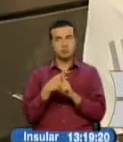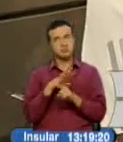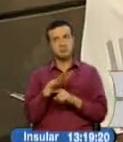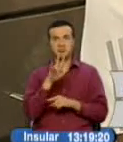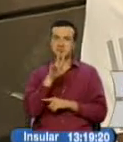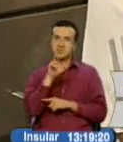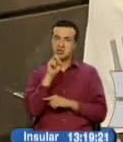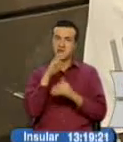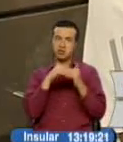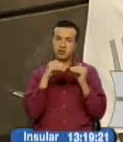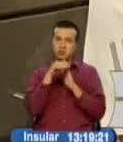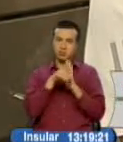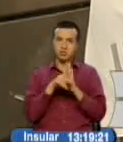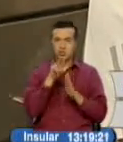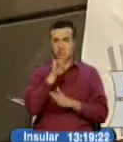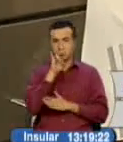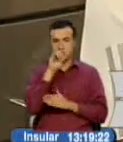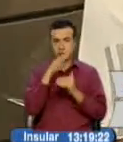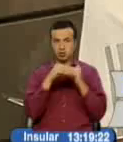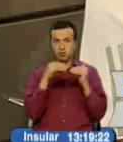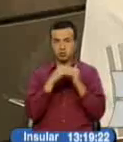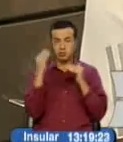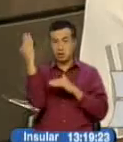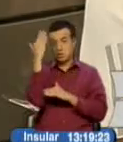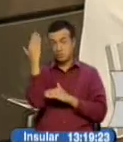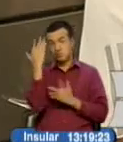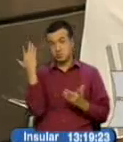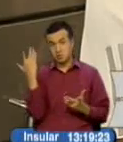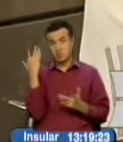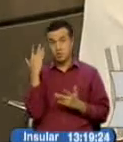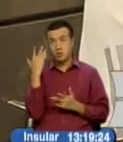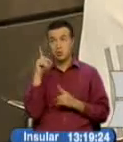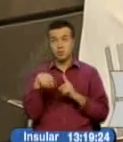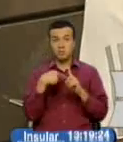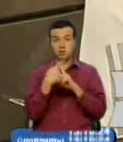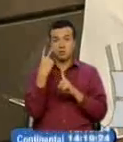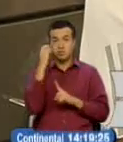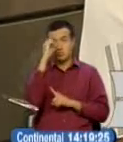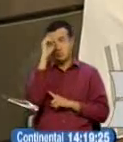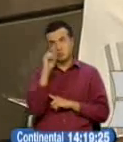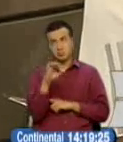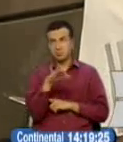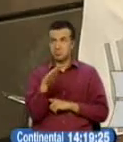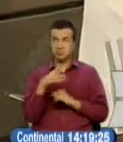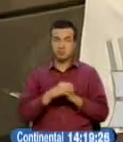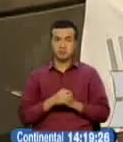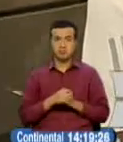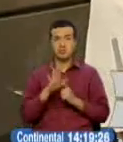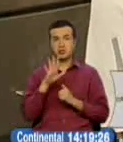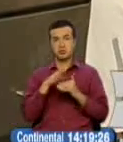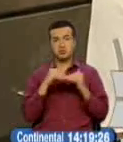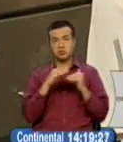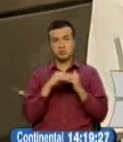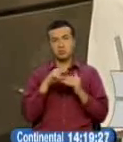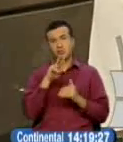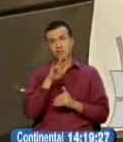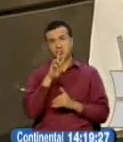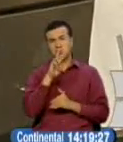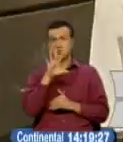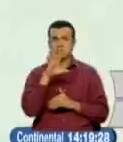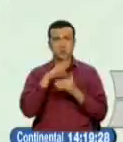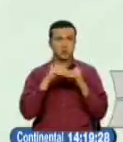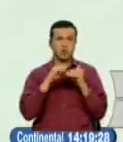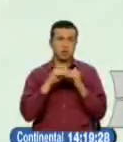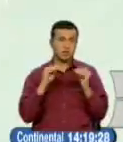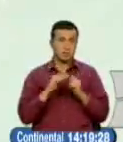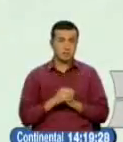unos $30 menos, unos $270 llegaría a costar. Y más del 2% sería unos $5 más, unos